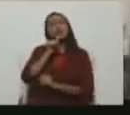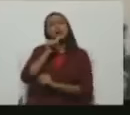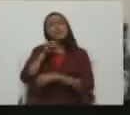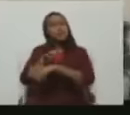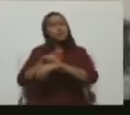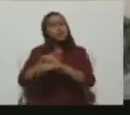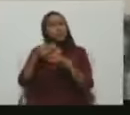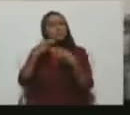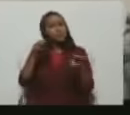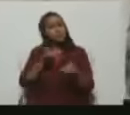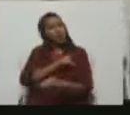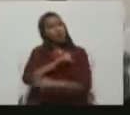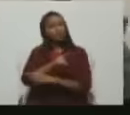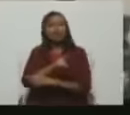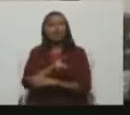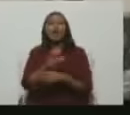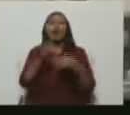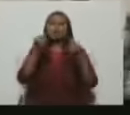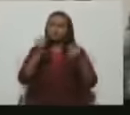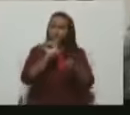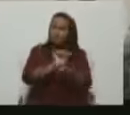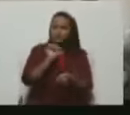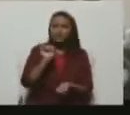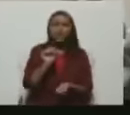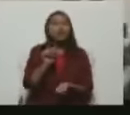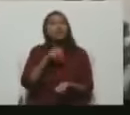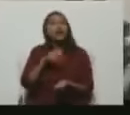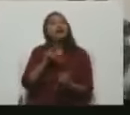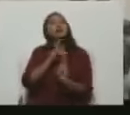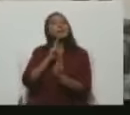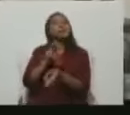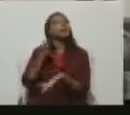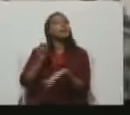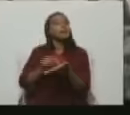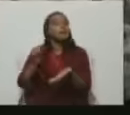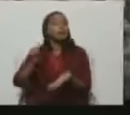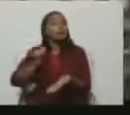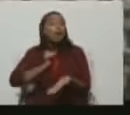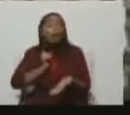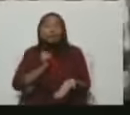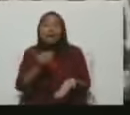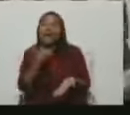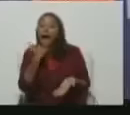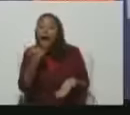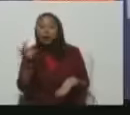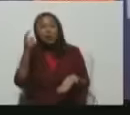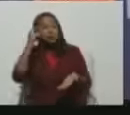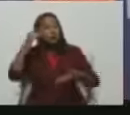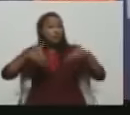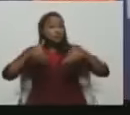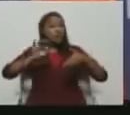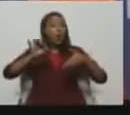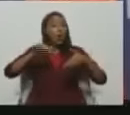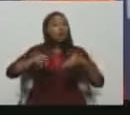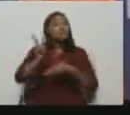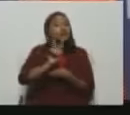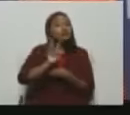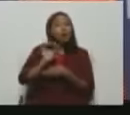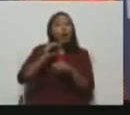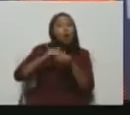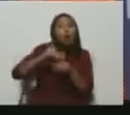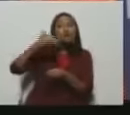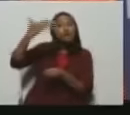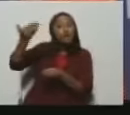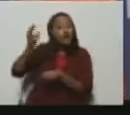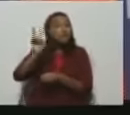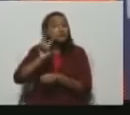Igualmente, para dar respuesta a cualquier evento de delito electoral, bien sea dentro o fuera del país, igualmente estaremos monitoreando y haciendo,